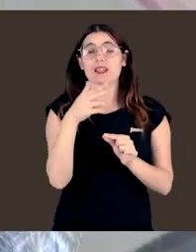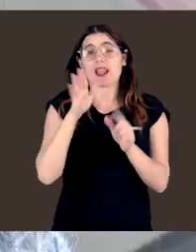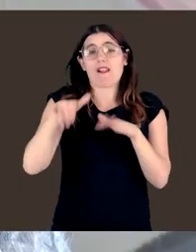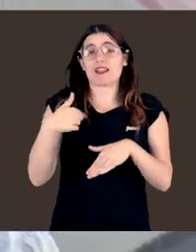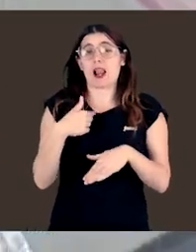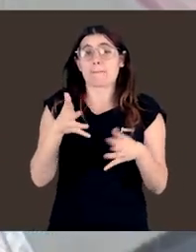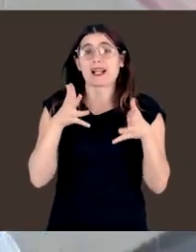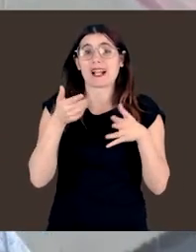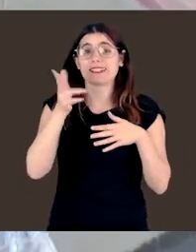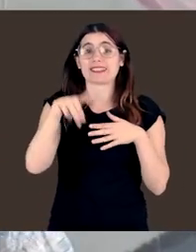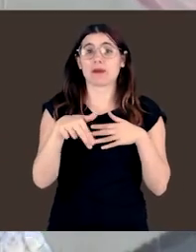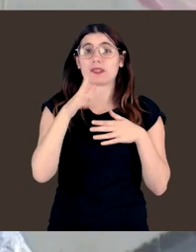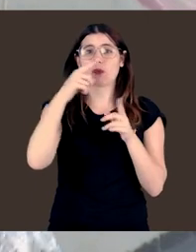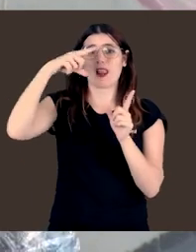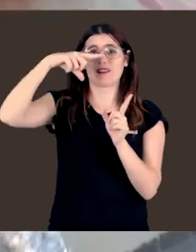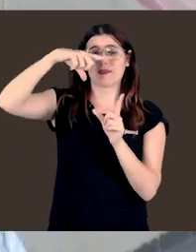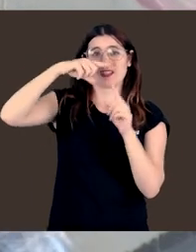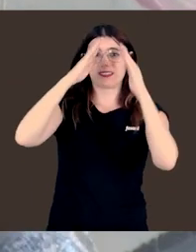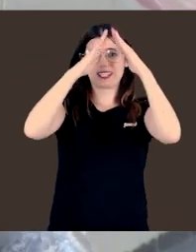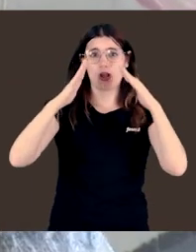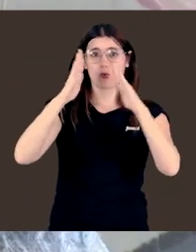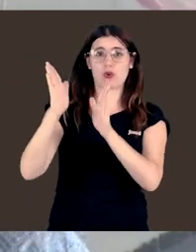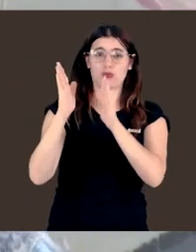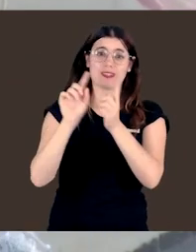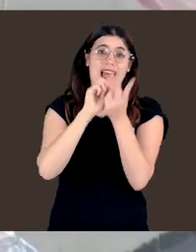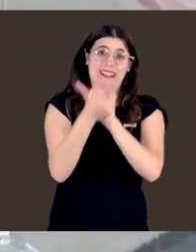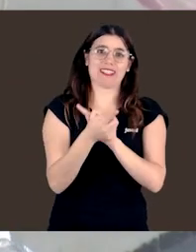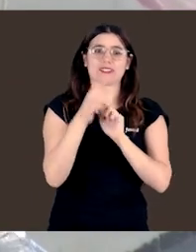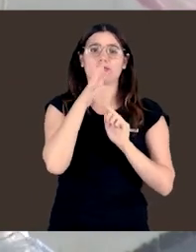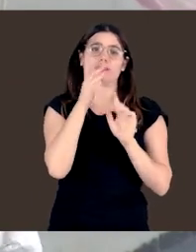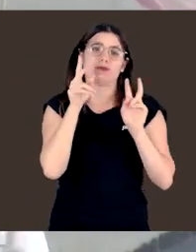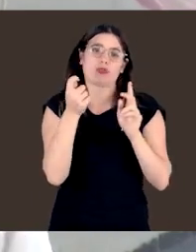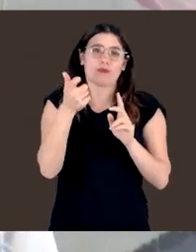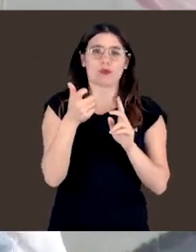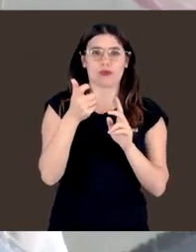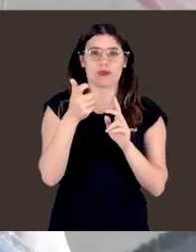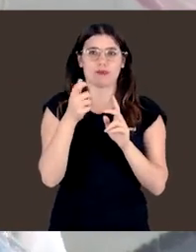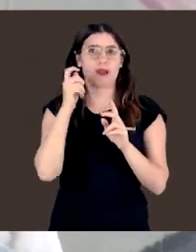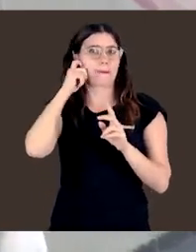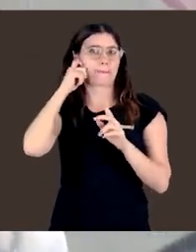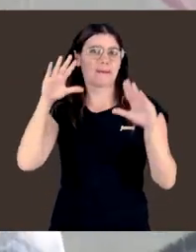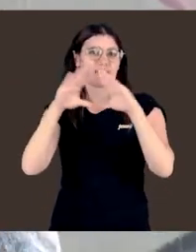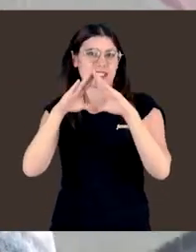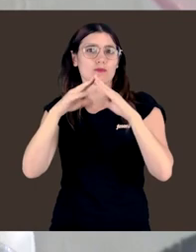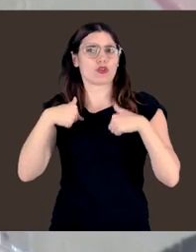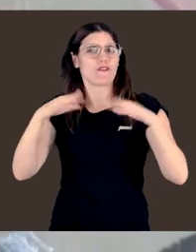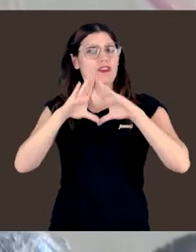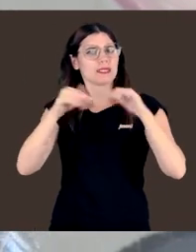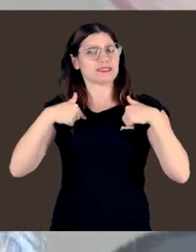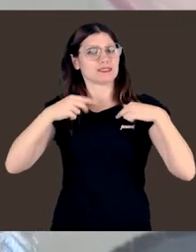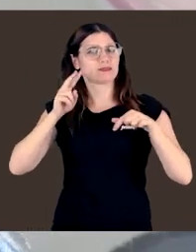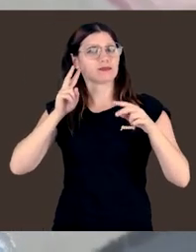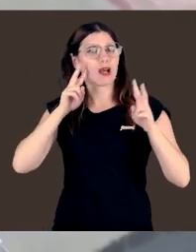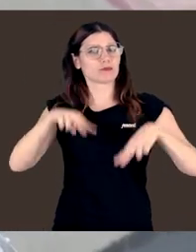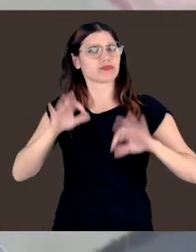finalmente me encanta que estigui en el triangle invertido que representa, pues, en alguna manera el feminismo y eso